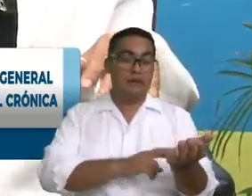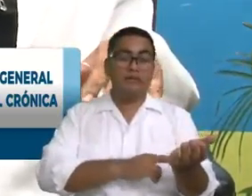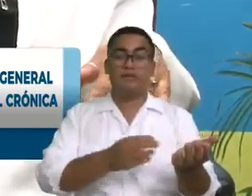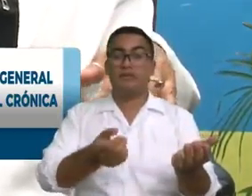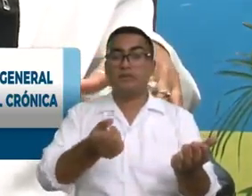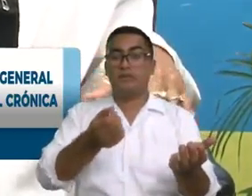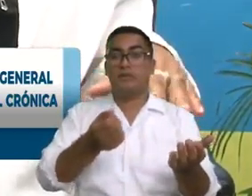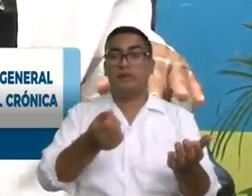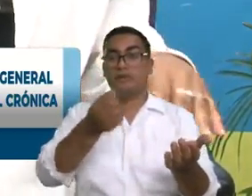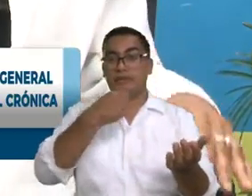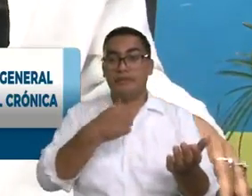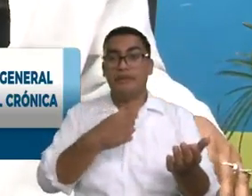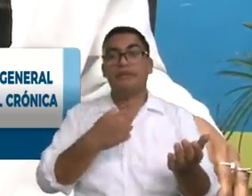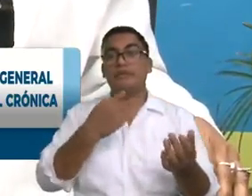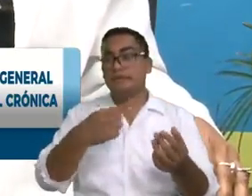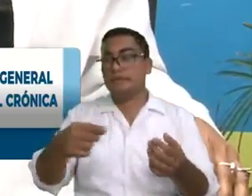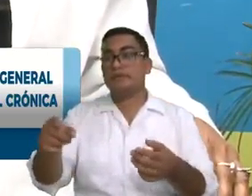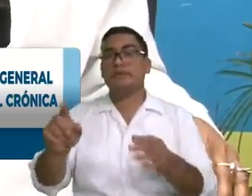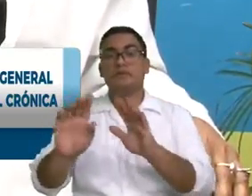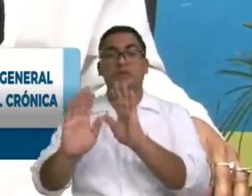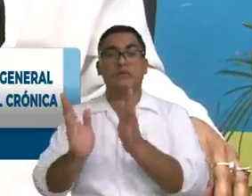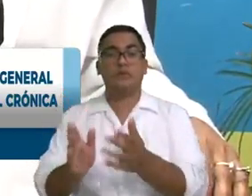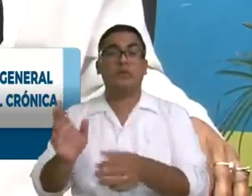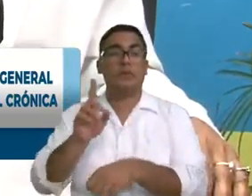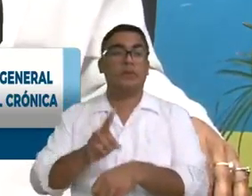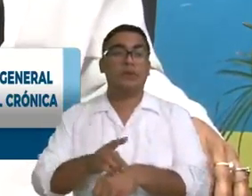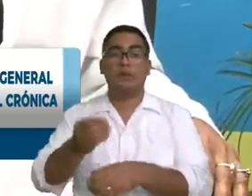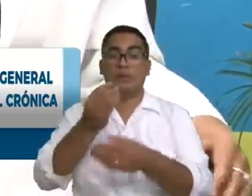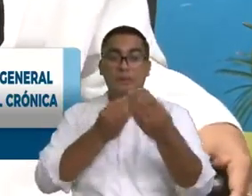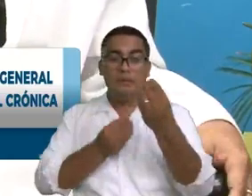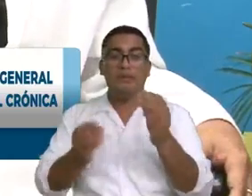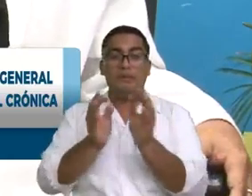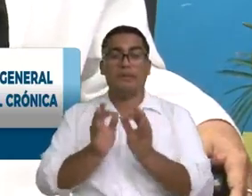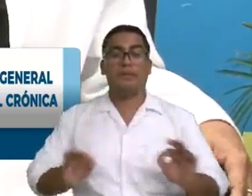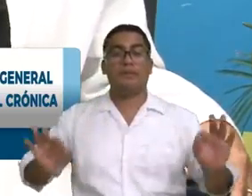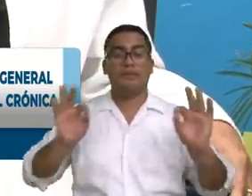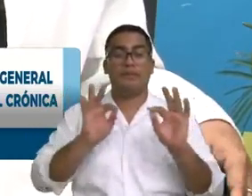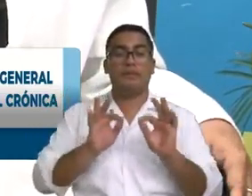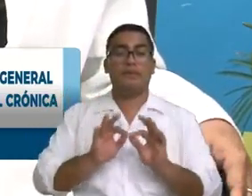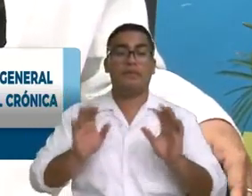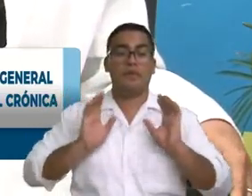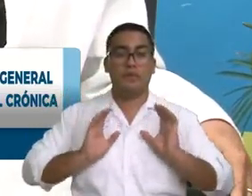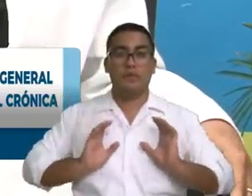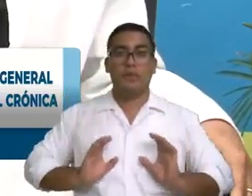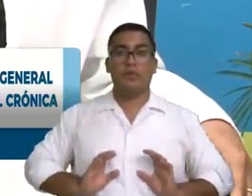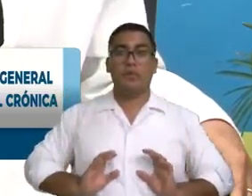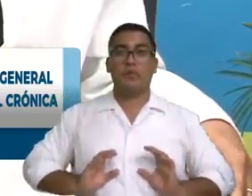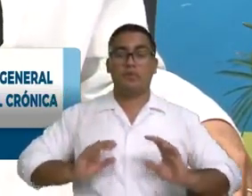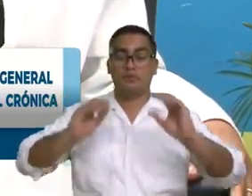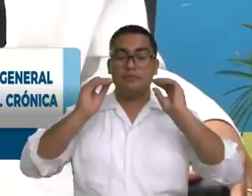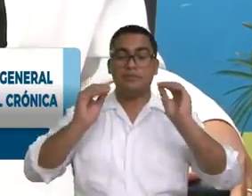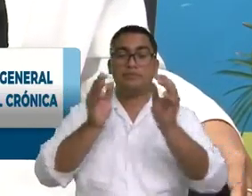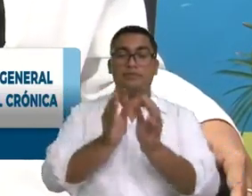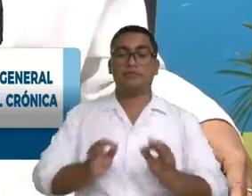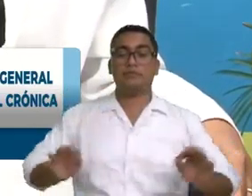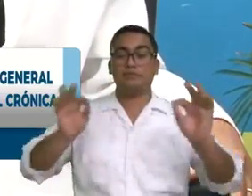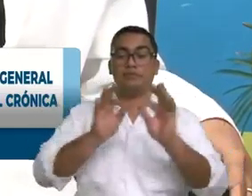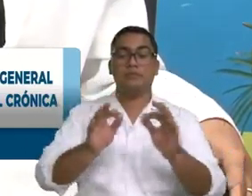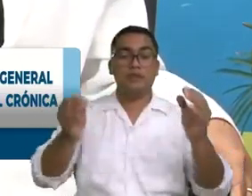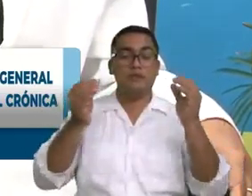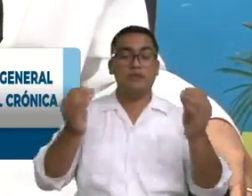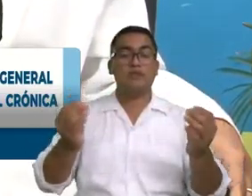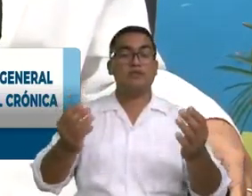dice, vaya donde la nutricionista para que termine de tener más educación, porque desde ese es el principio, educación.